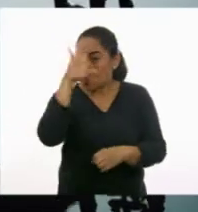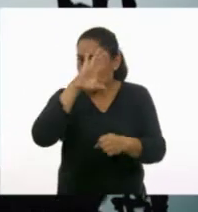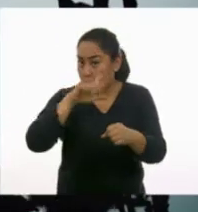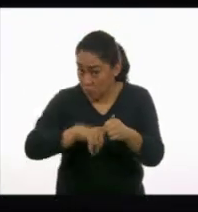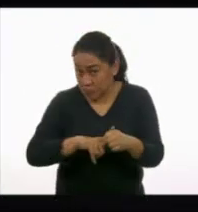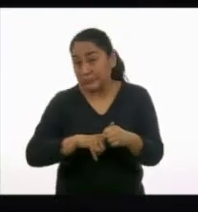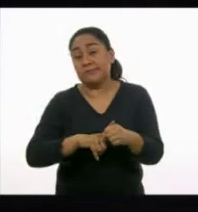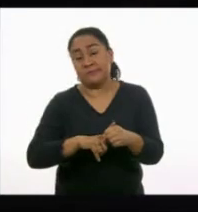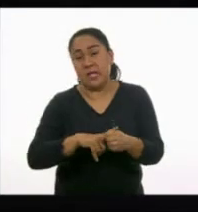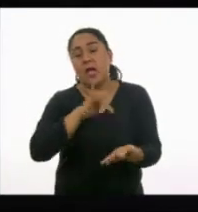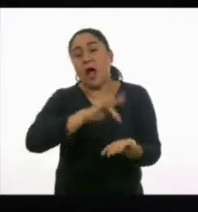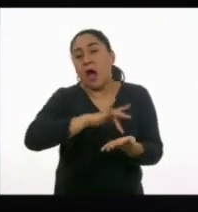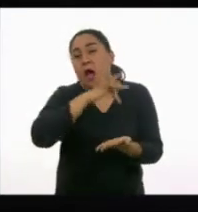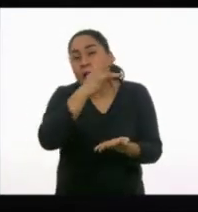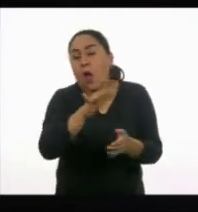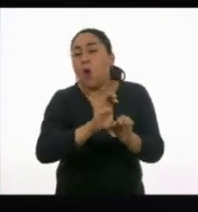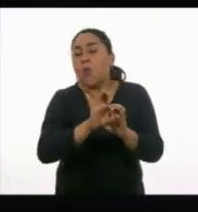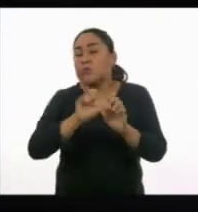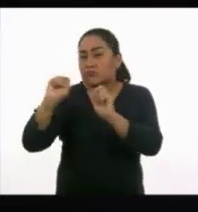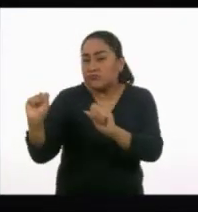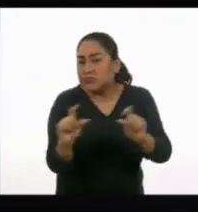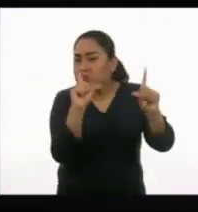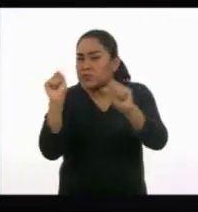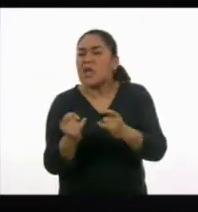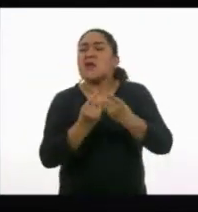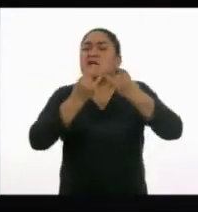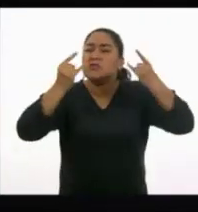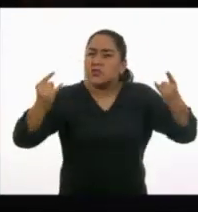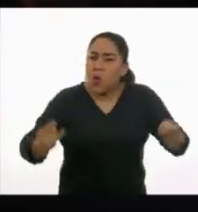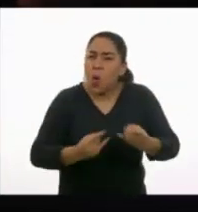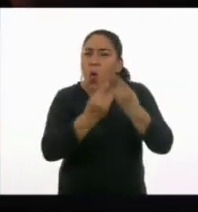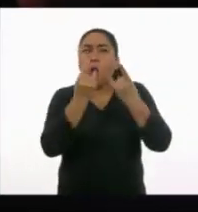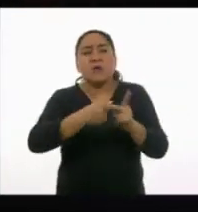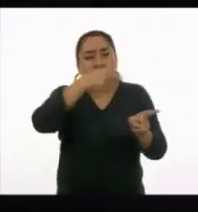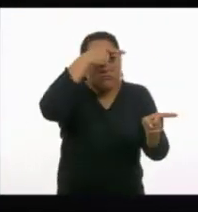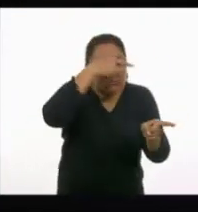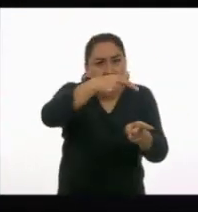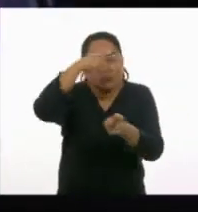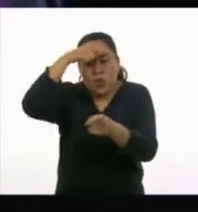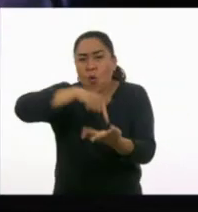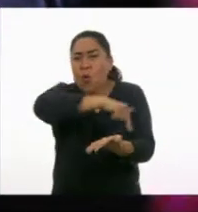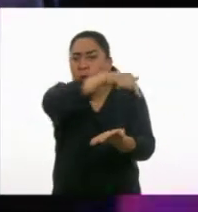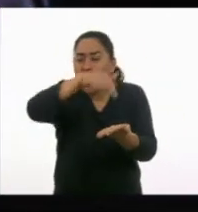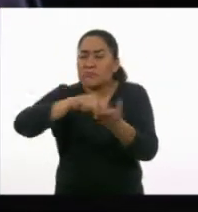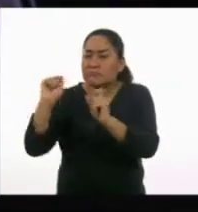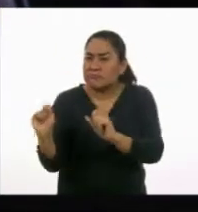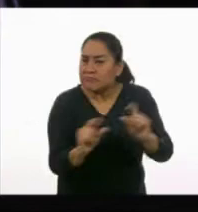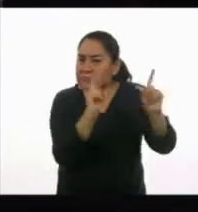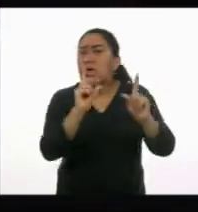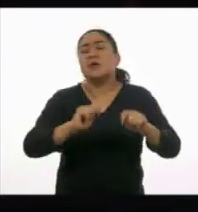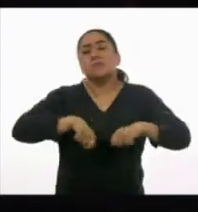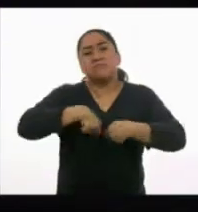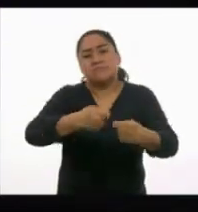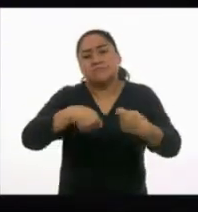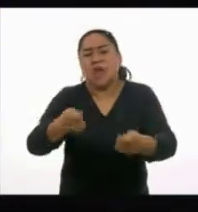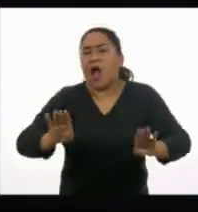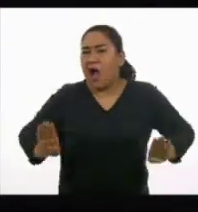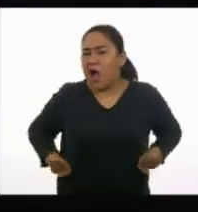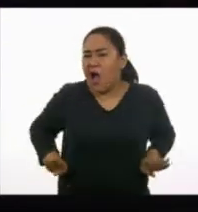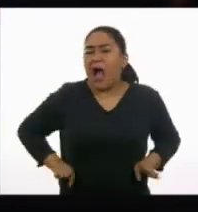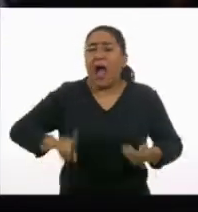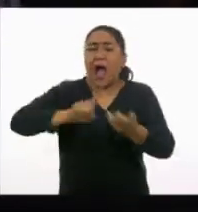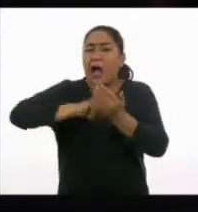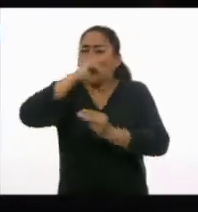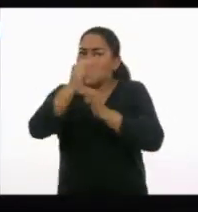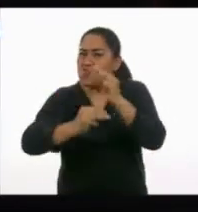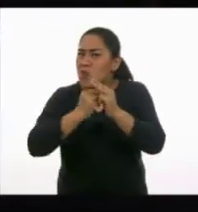ya que permite narrar historias, retratar lugares y compartir tradiciones de muchas partes del